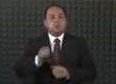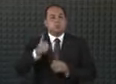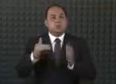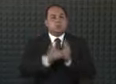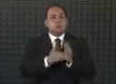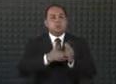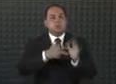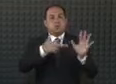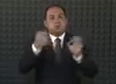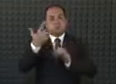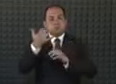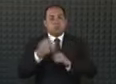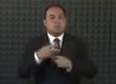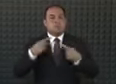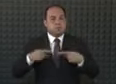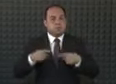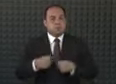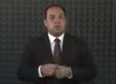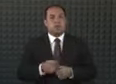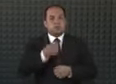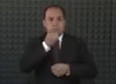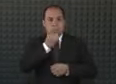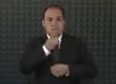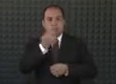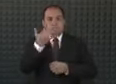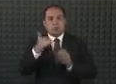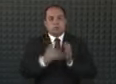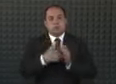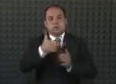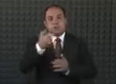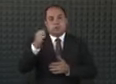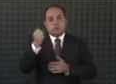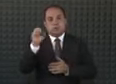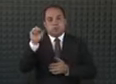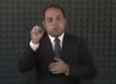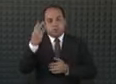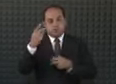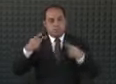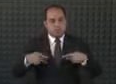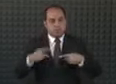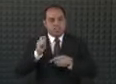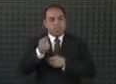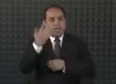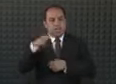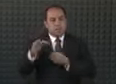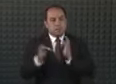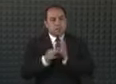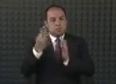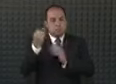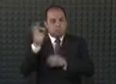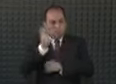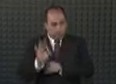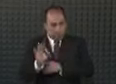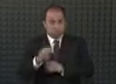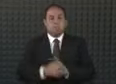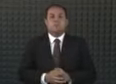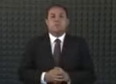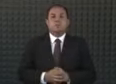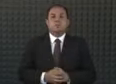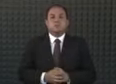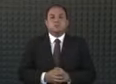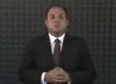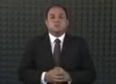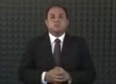11,850 personas, diabetes 5,863 personas, que significa un 10,9%,